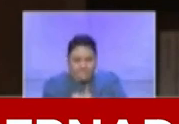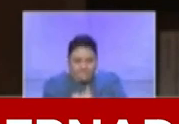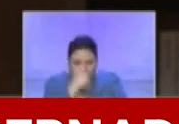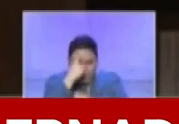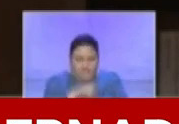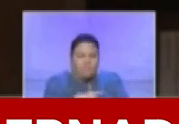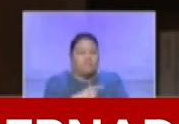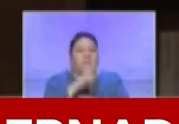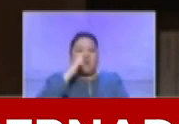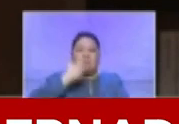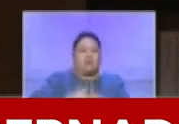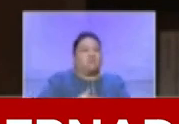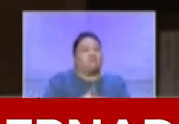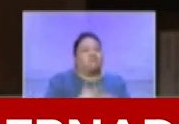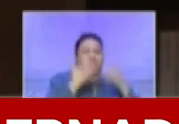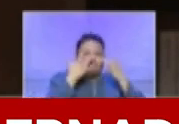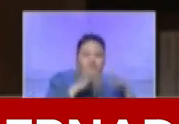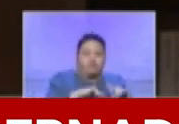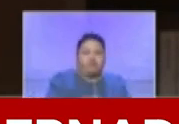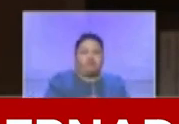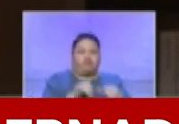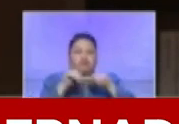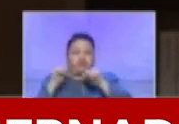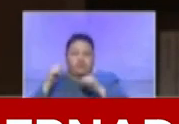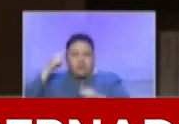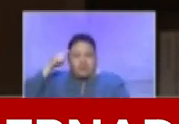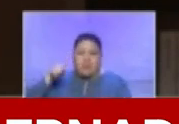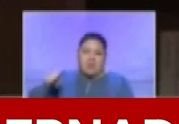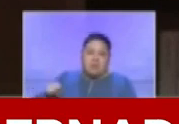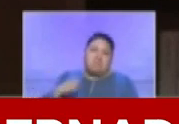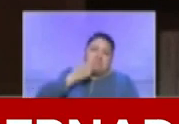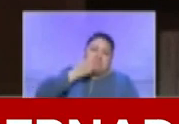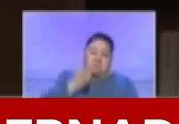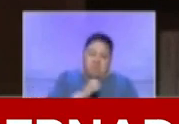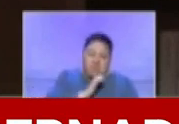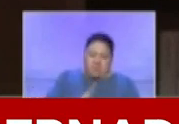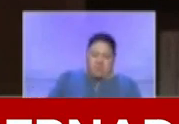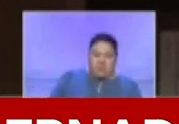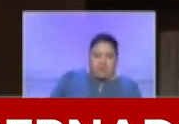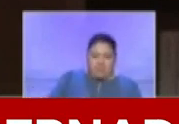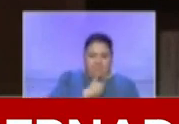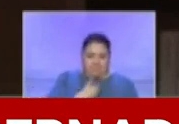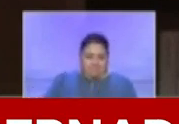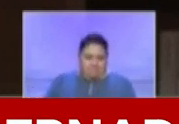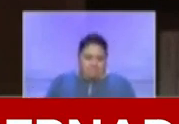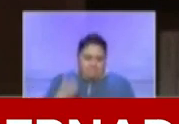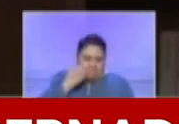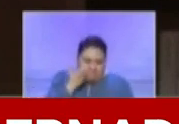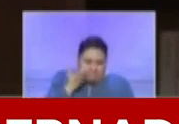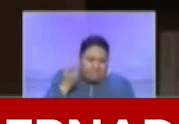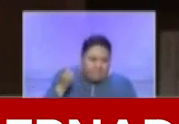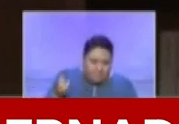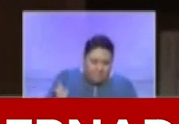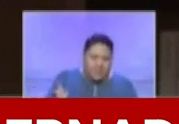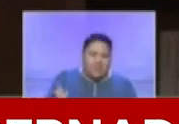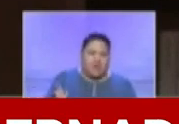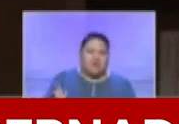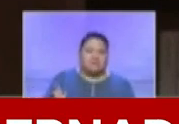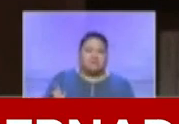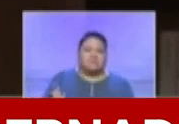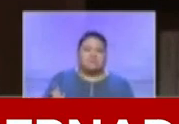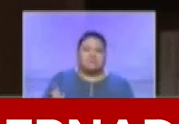para separarse del cargo y poder postularse a la candidatura a la presidencia de